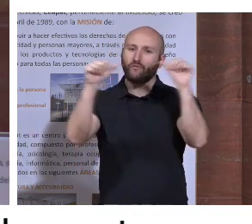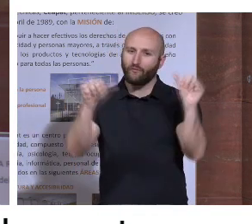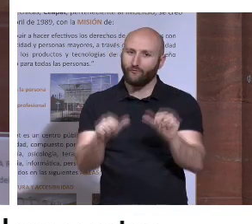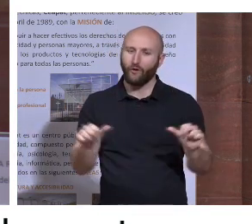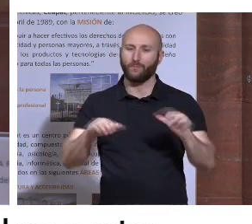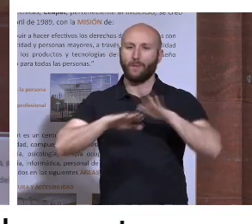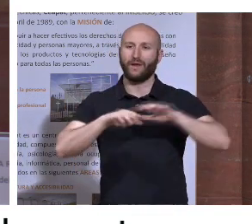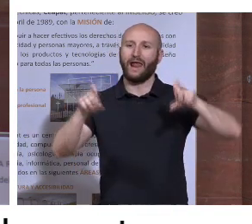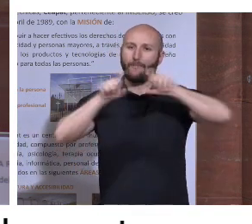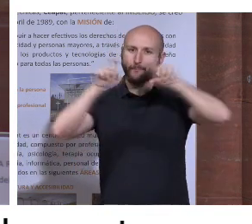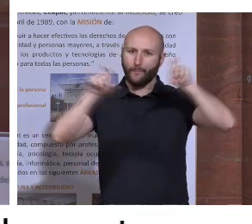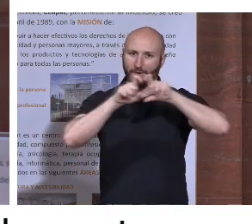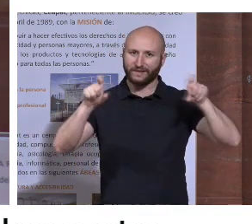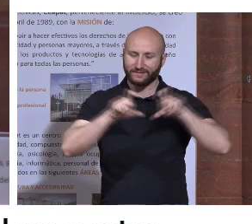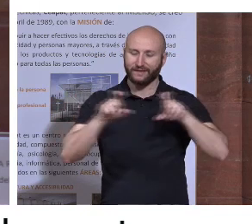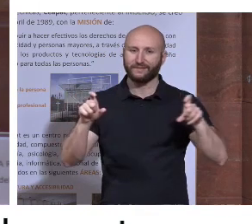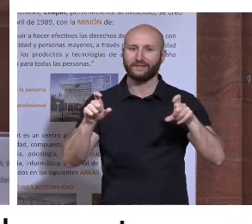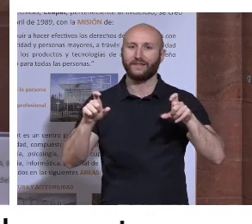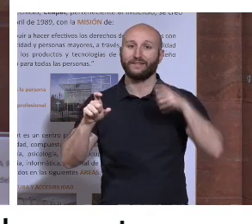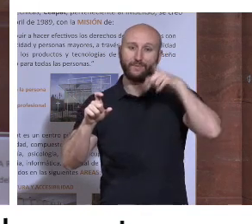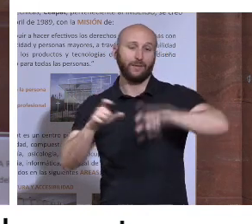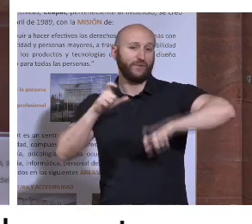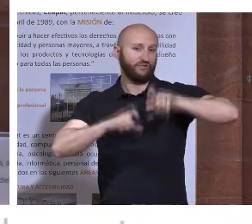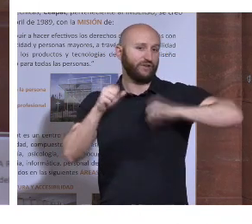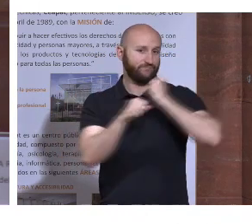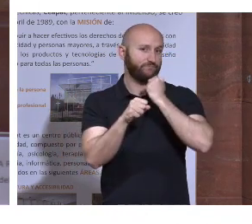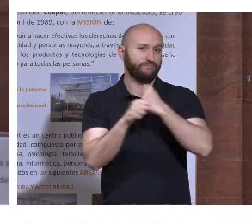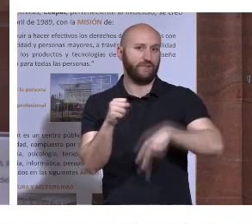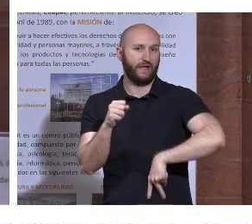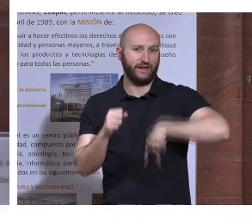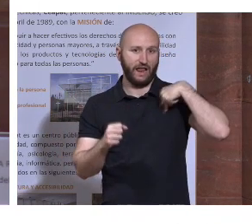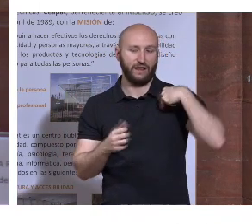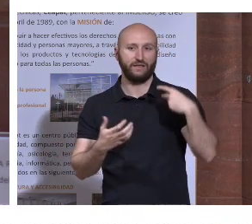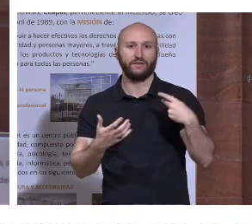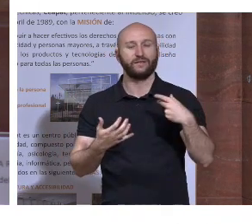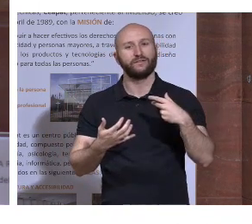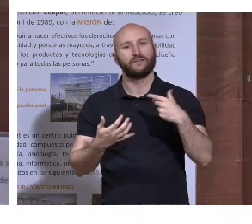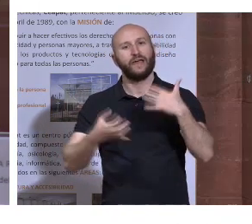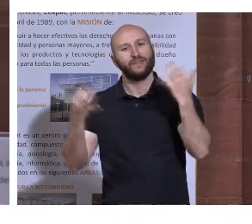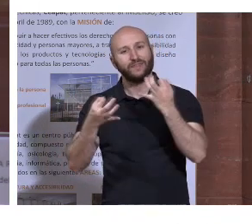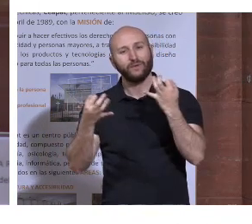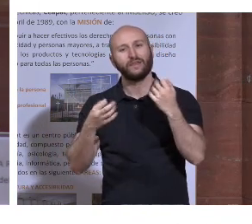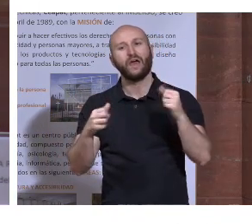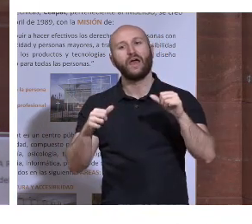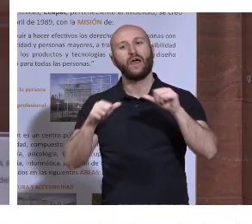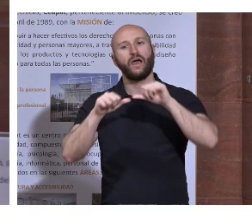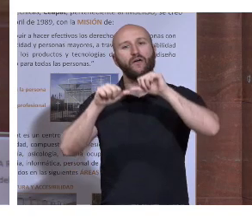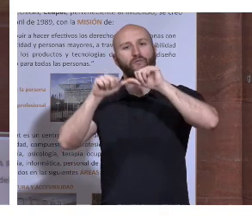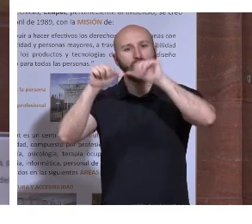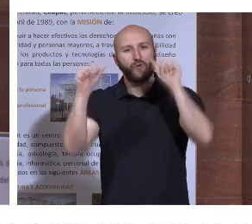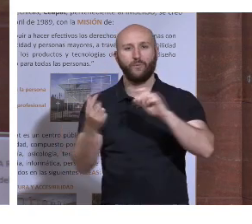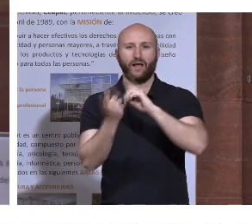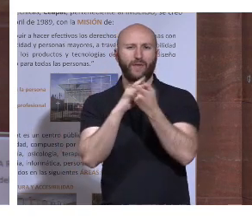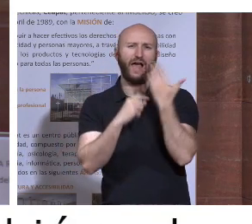de que las empresas y los empleadores en general, ¿no? Cambiaran la forma de, lo comentaba hace en el